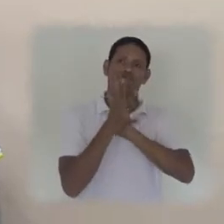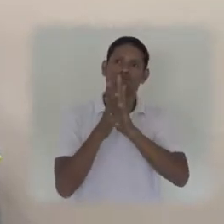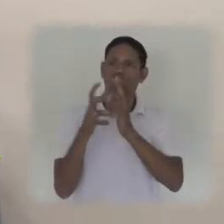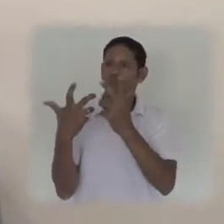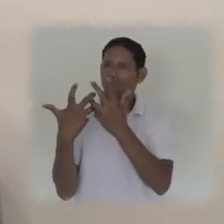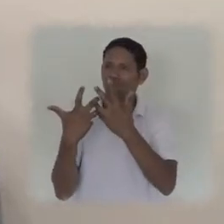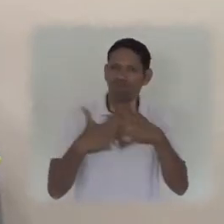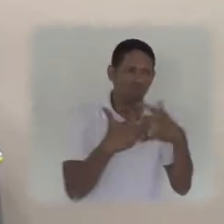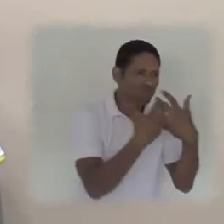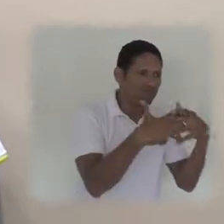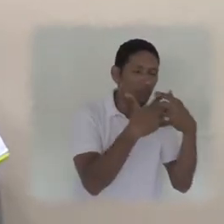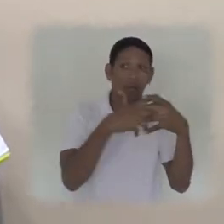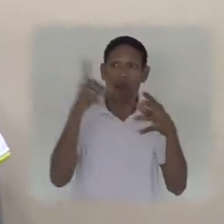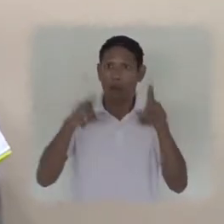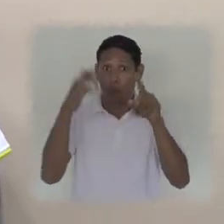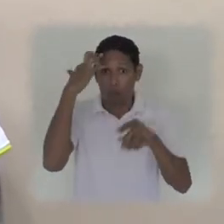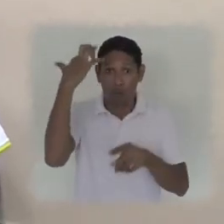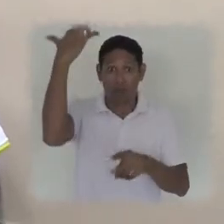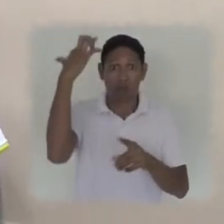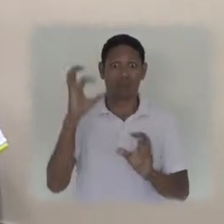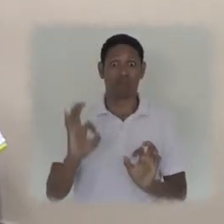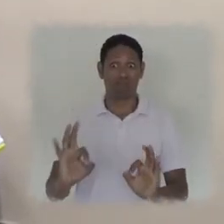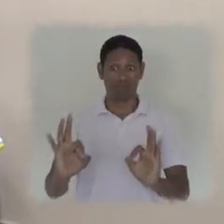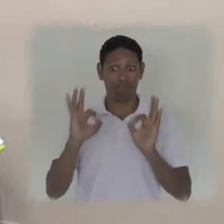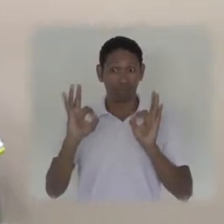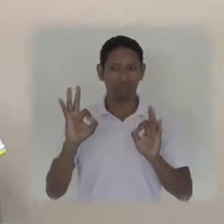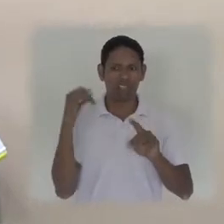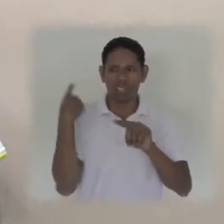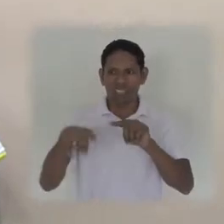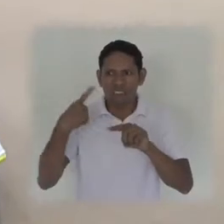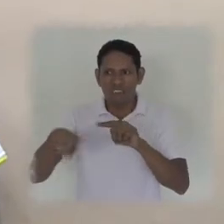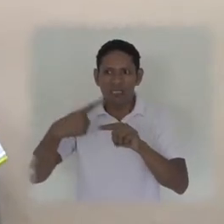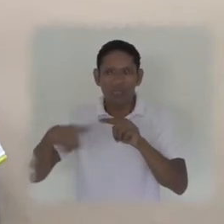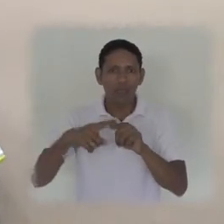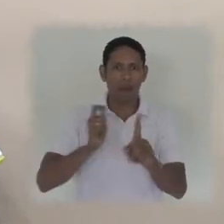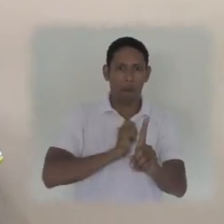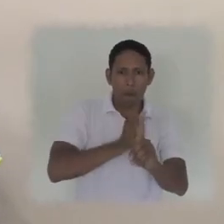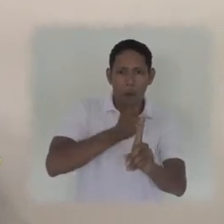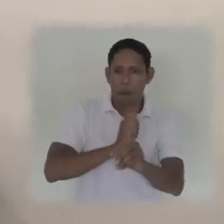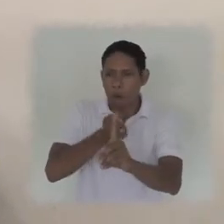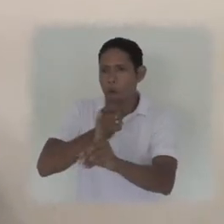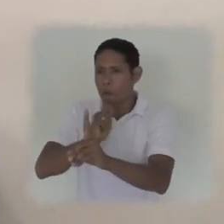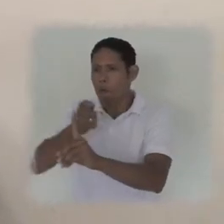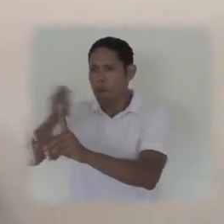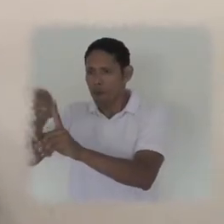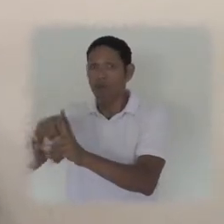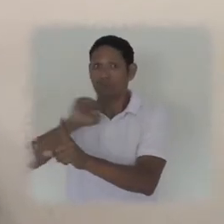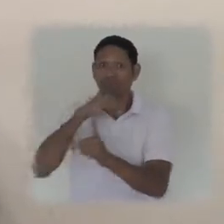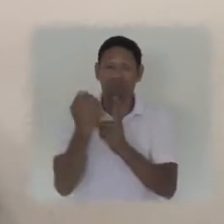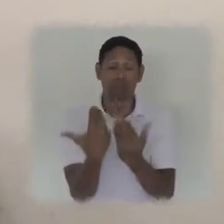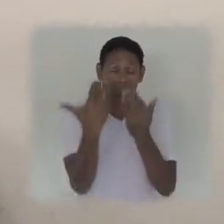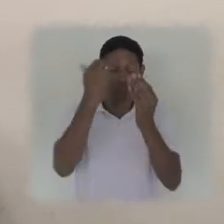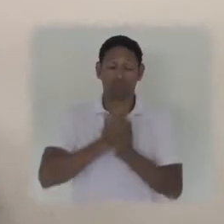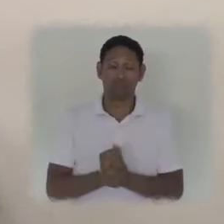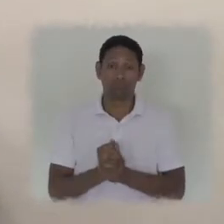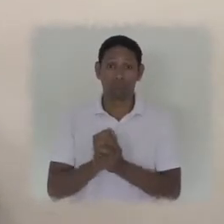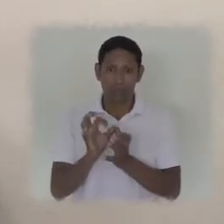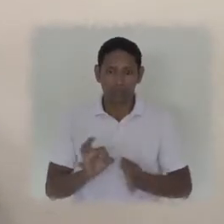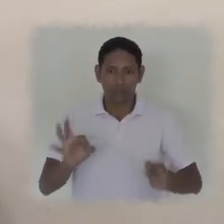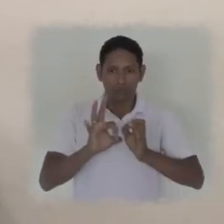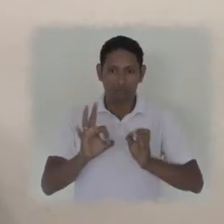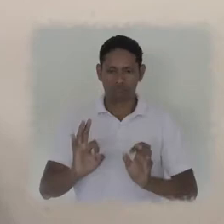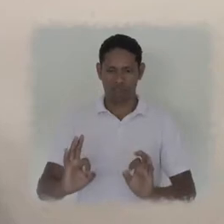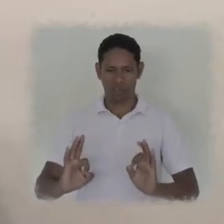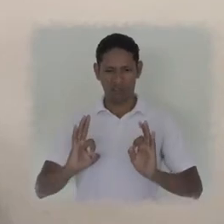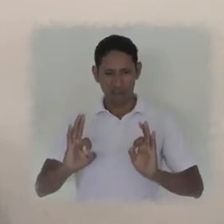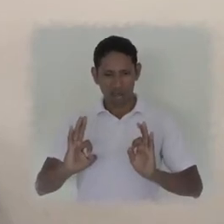nuestro entorno, de nuestros empresarios, profesionales altamente calificados para el desempeño de diferentes funciones y de diferentes roles en nuestra